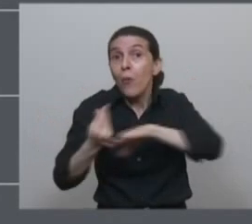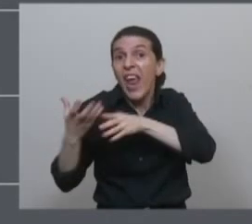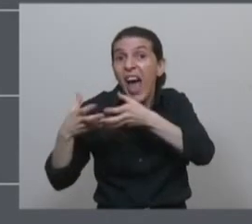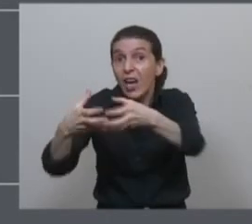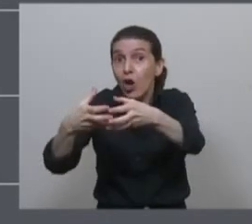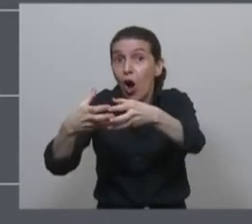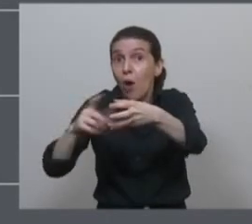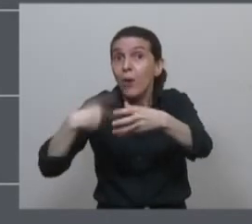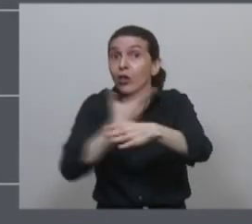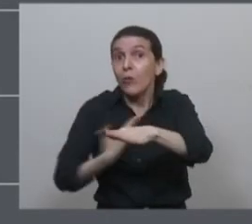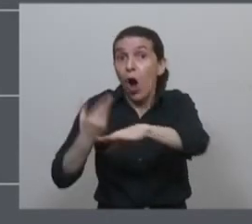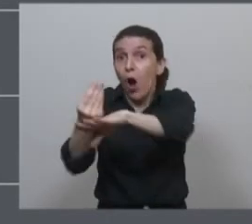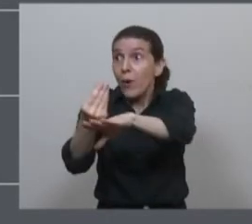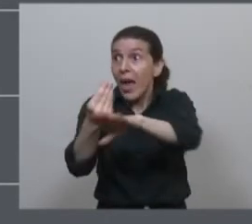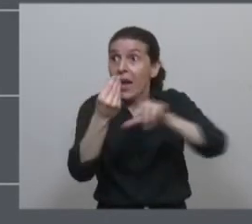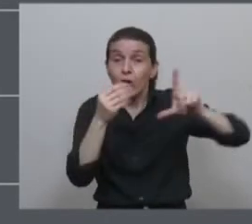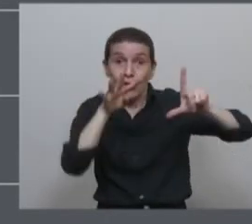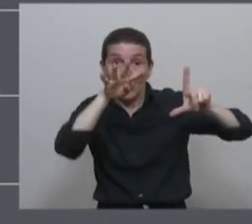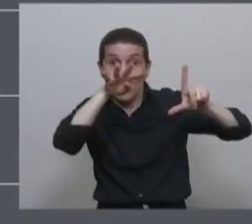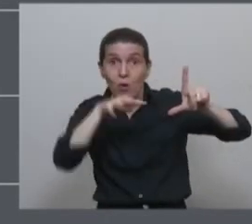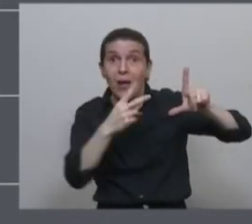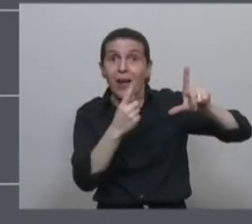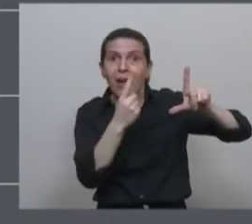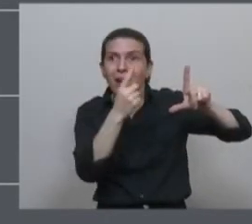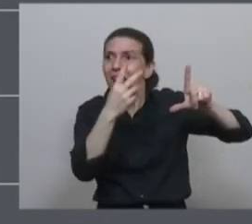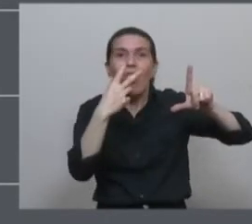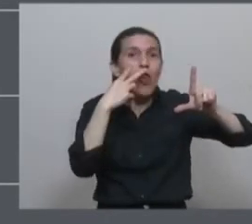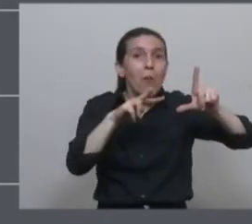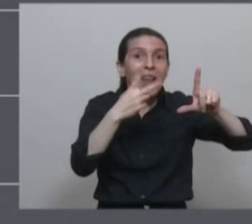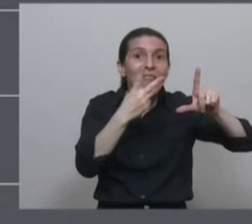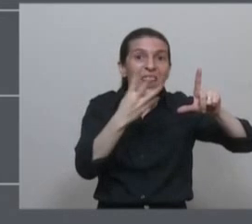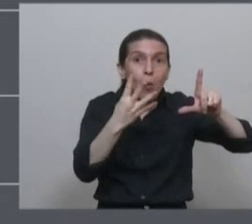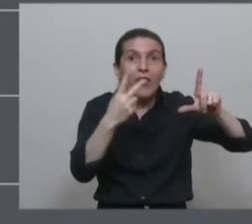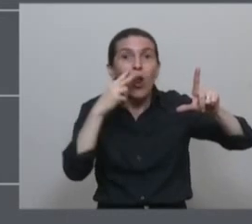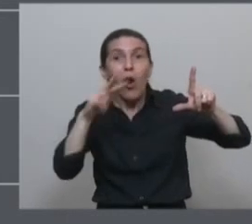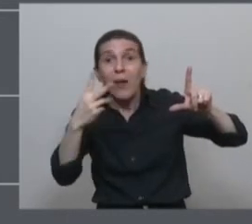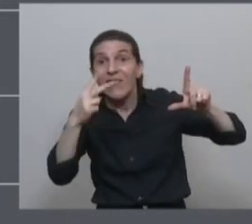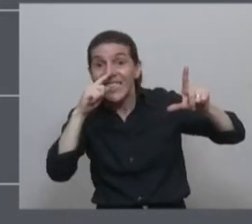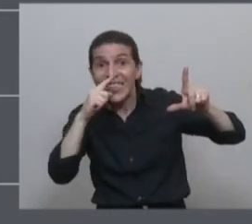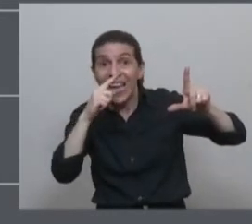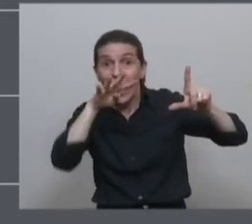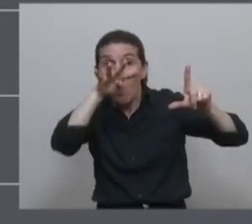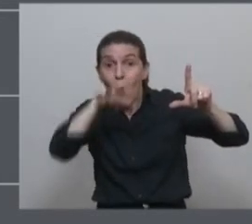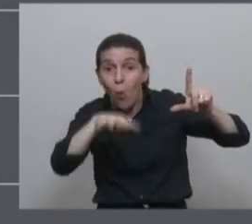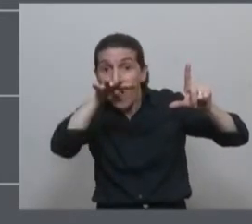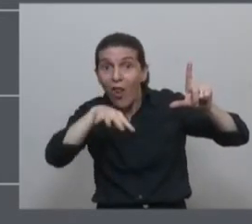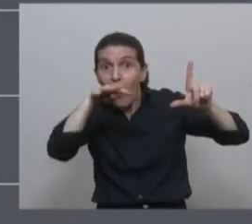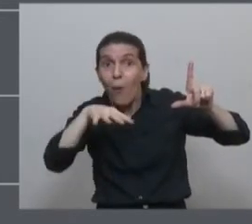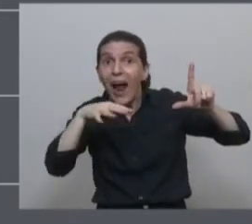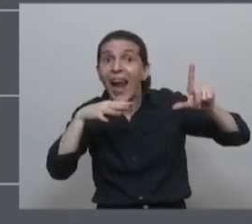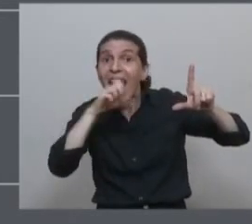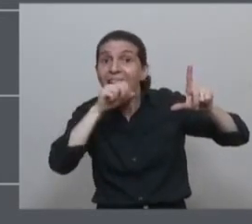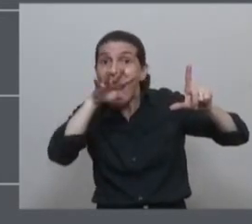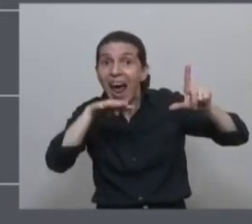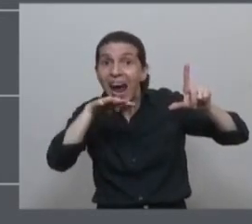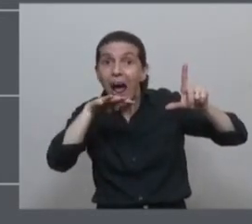4 barras naranjas que van del 2024 al 2027 son más